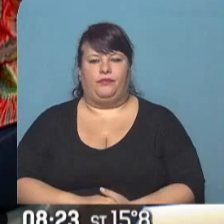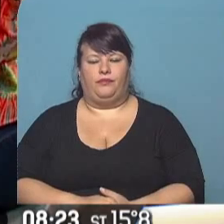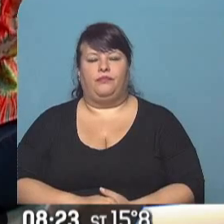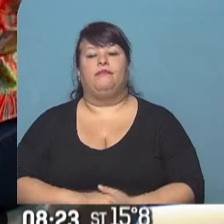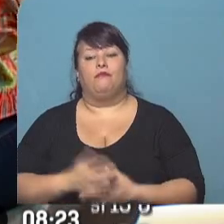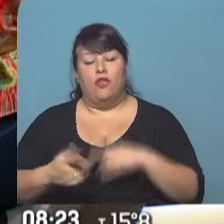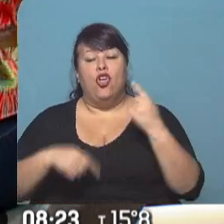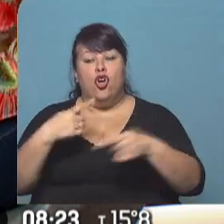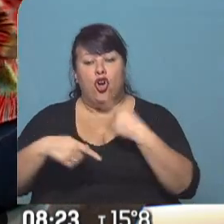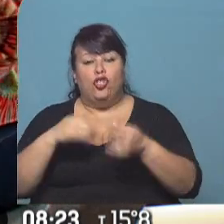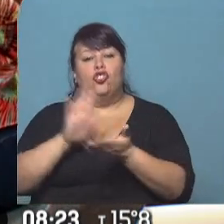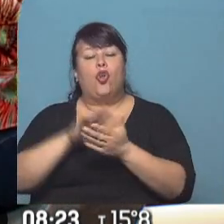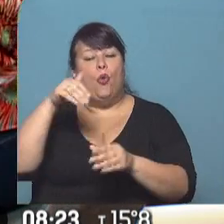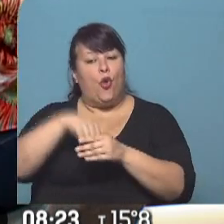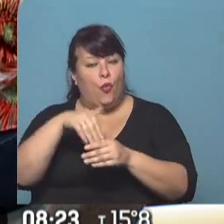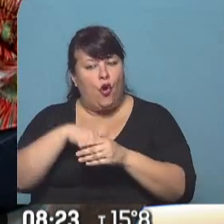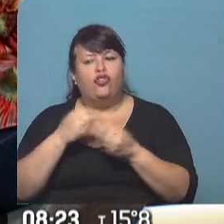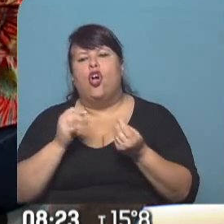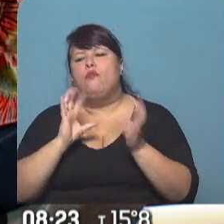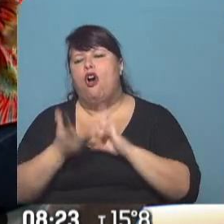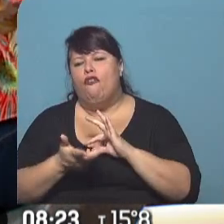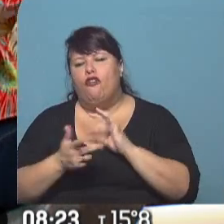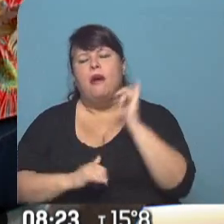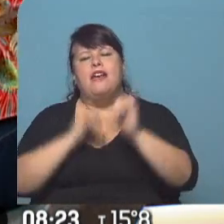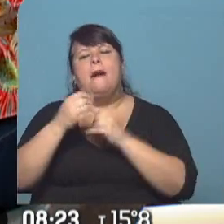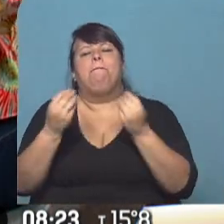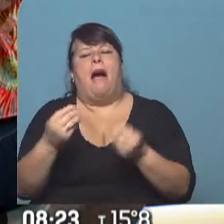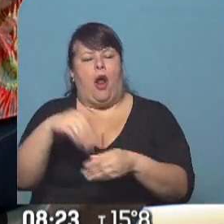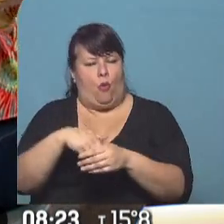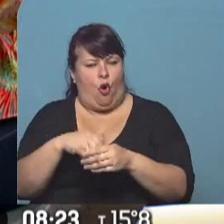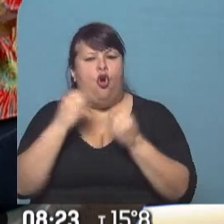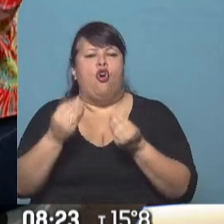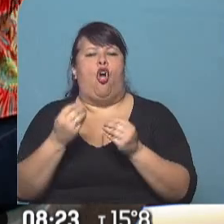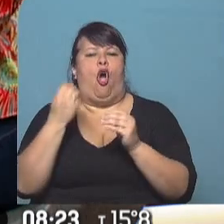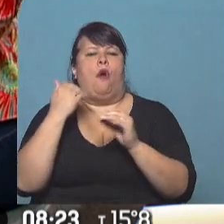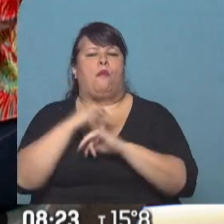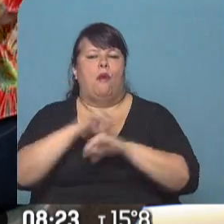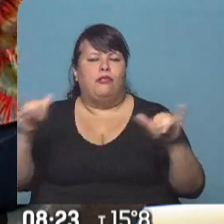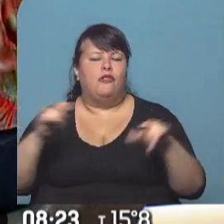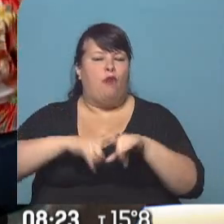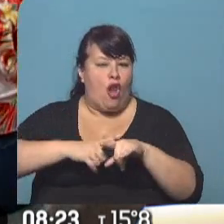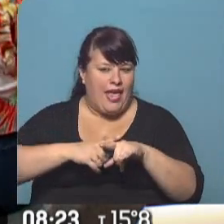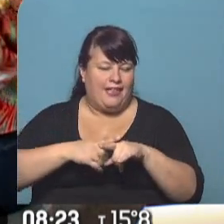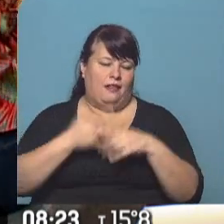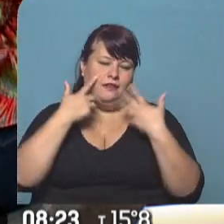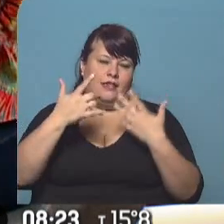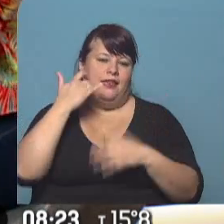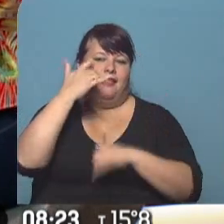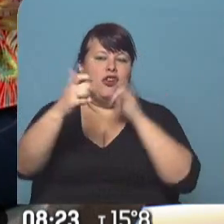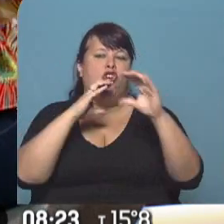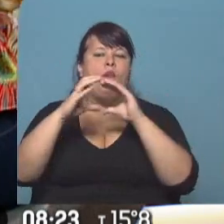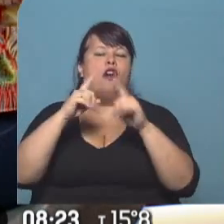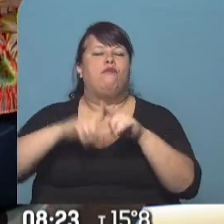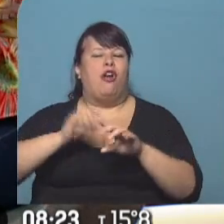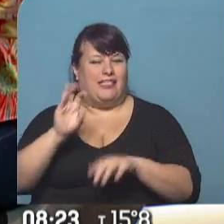y seguimos hablando de votación y de qué manera uno se informa para votar como le llegan los mensajes de los políticos la famosa comunicación